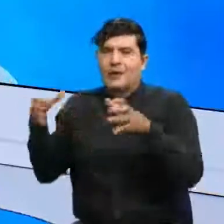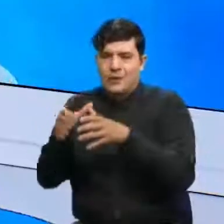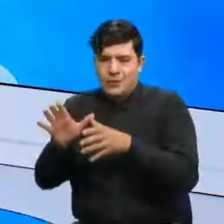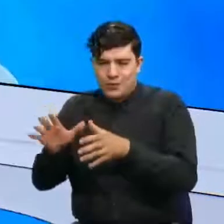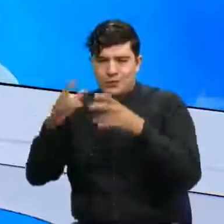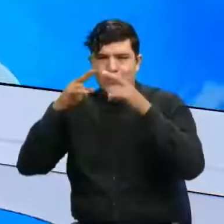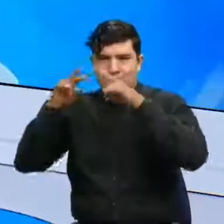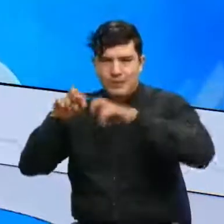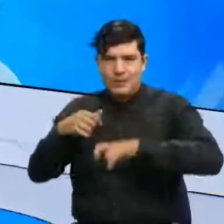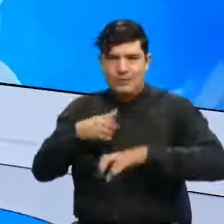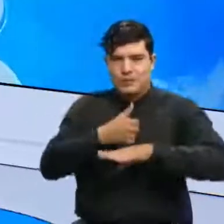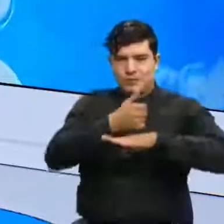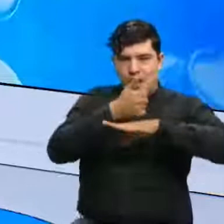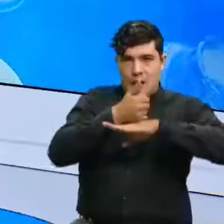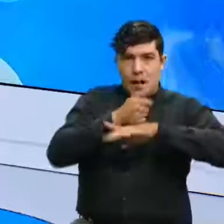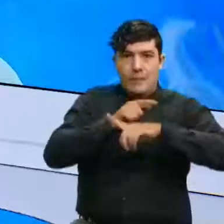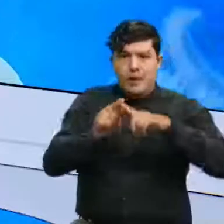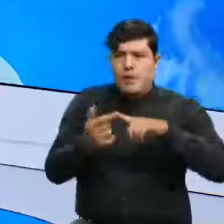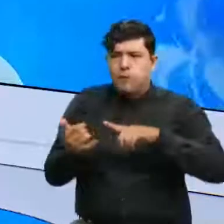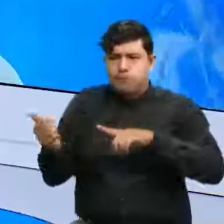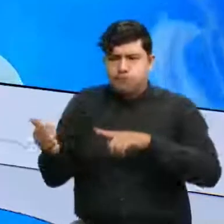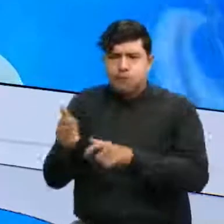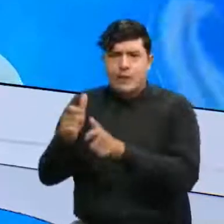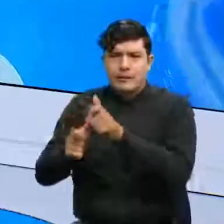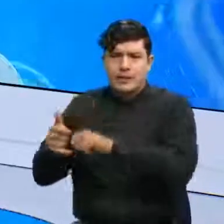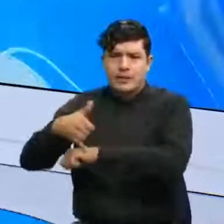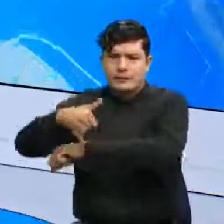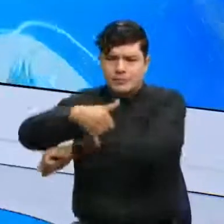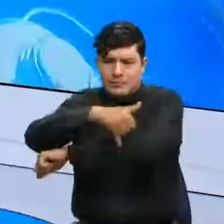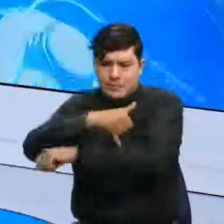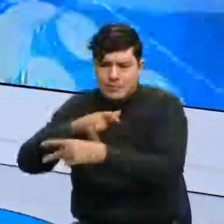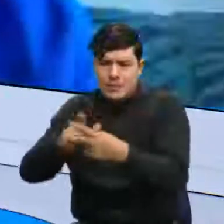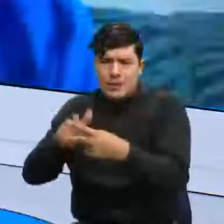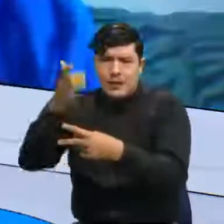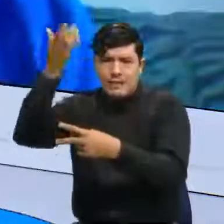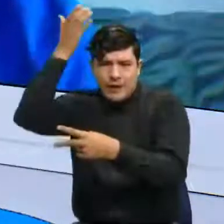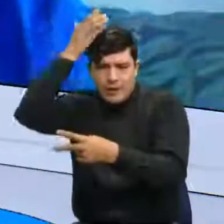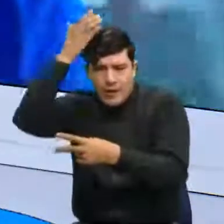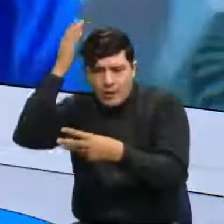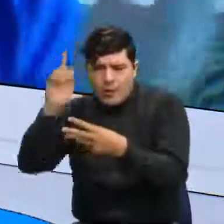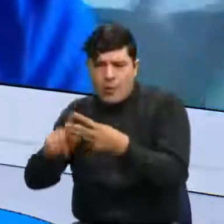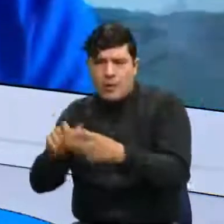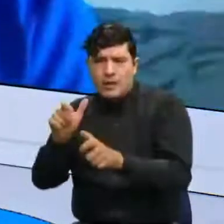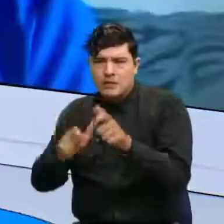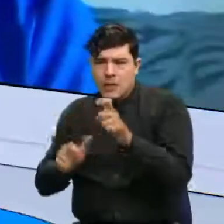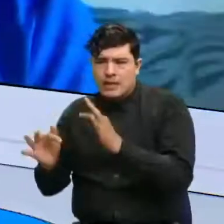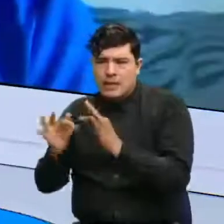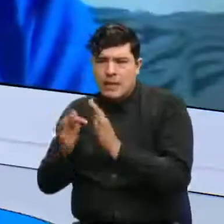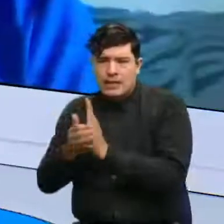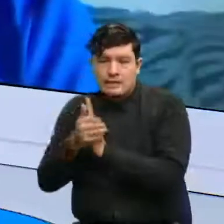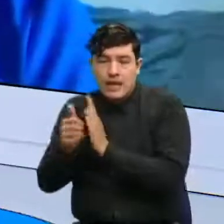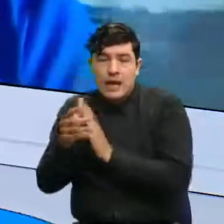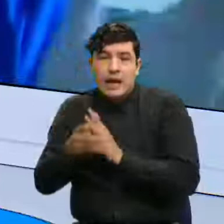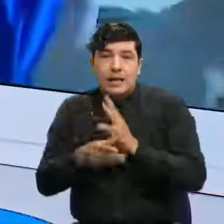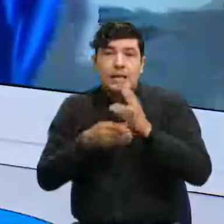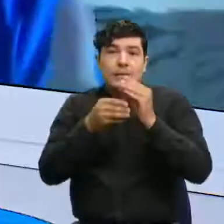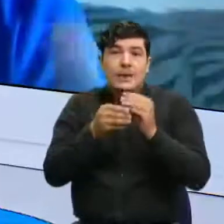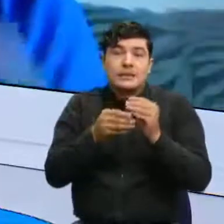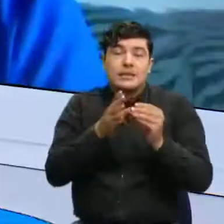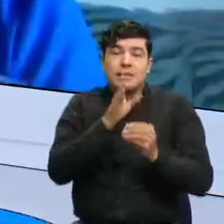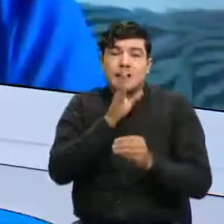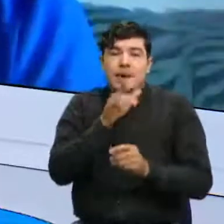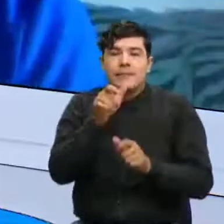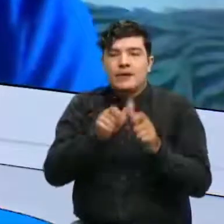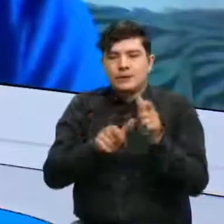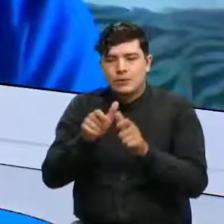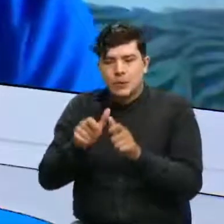gusto de dirigir, pero que hay muchos ingenieros, enfermeras, terapeutas y sobre todo los pacientes.